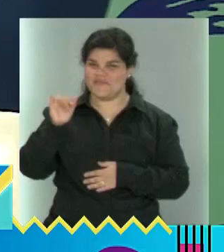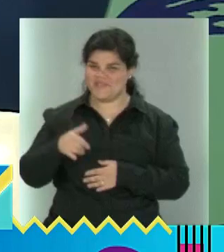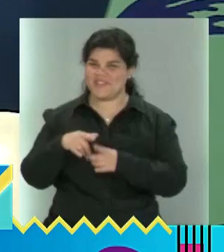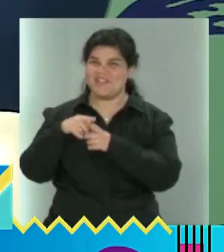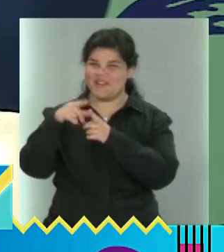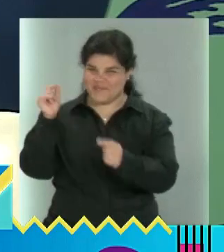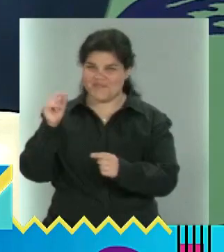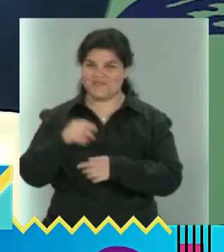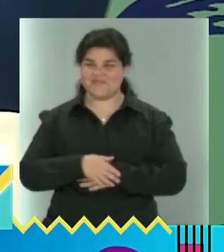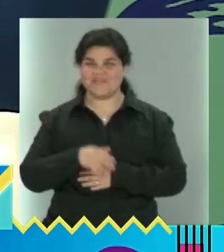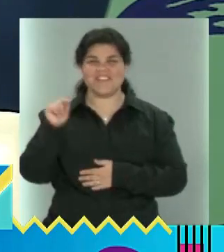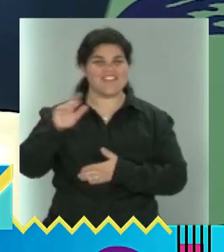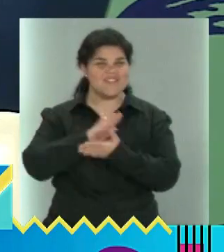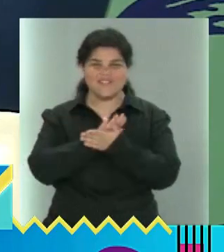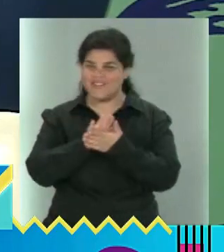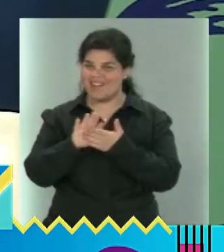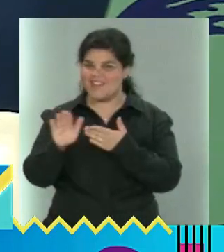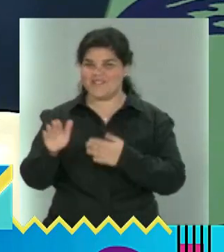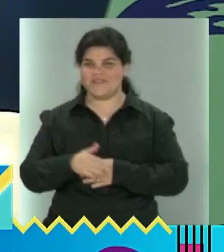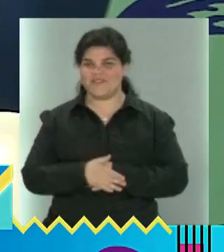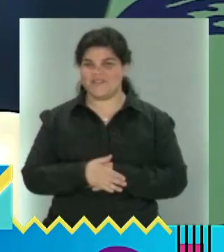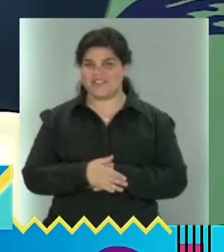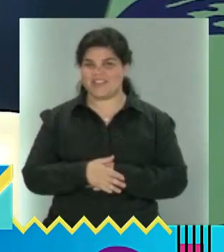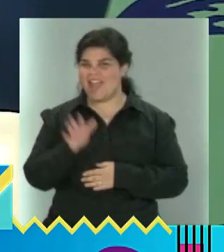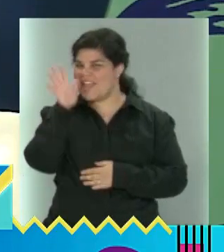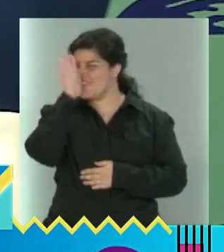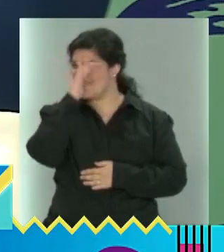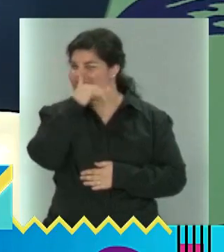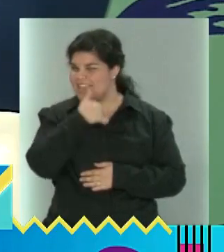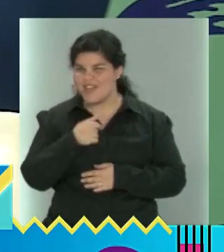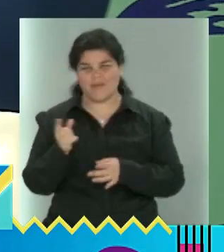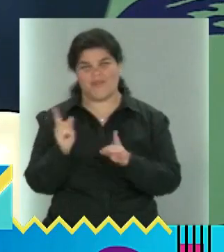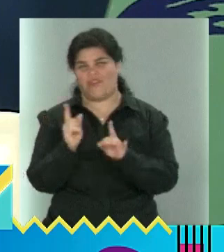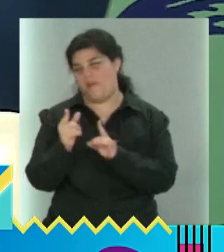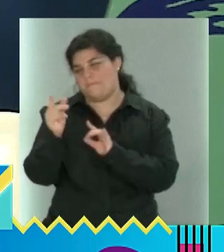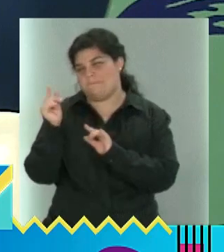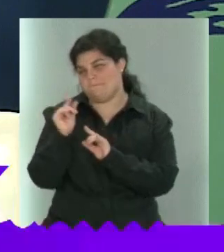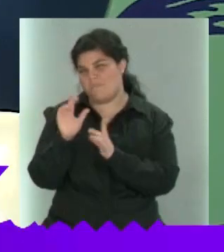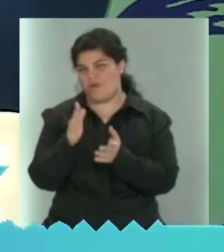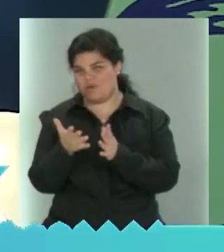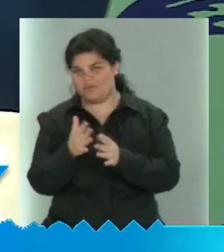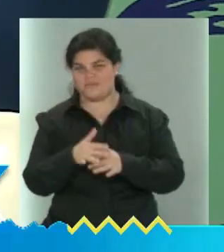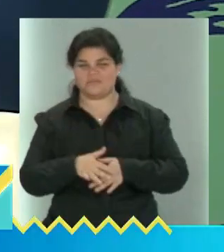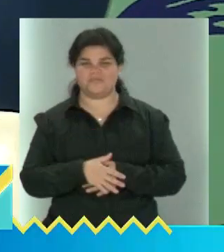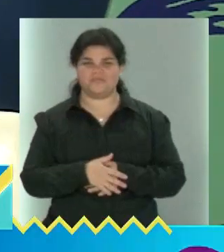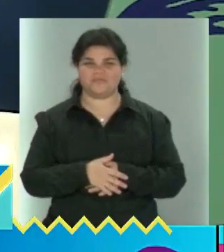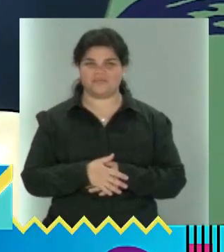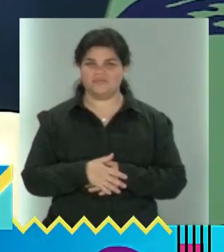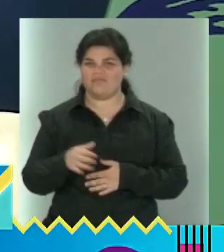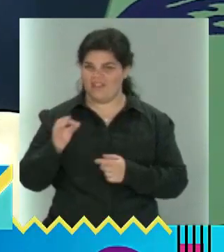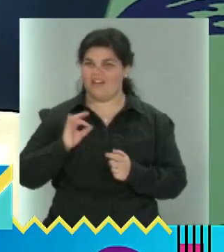las nuevas artes marciales, no es tan milenaria como otras, pero sí, lleva